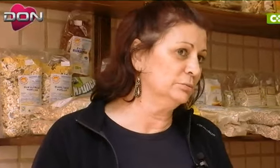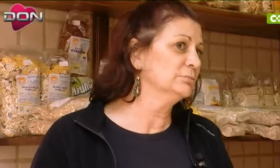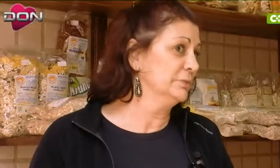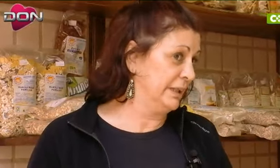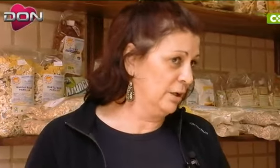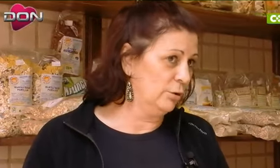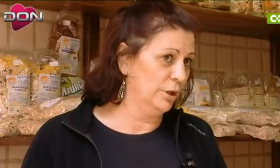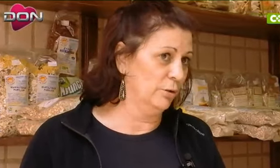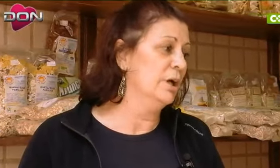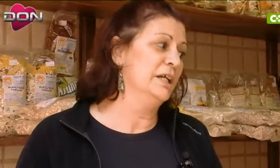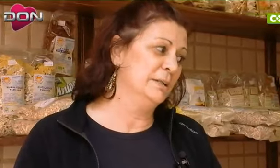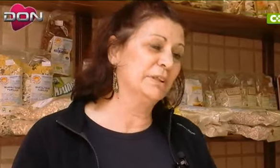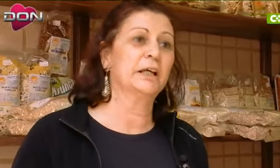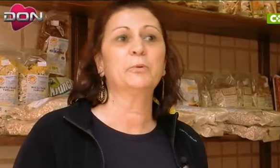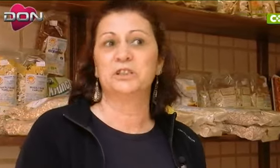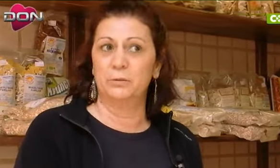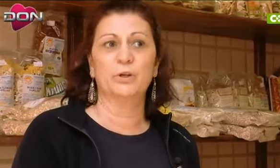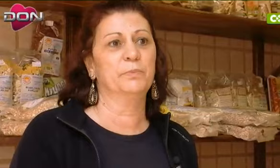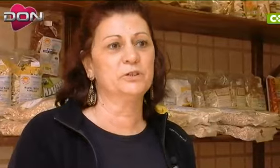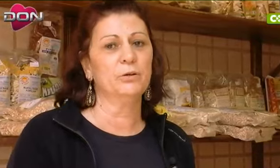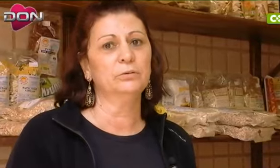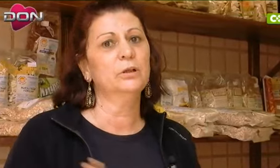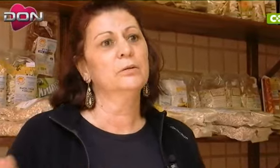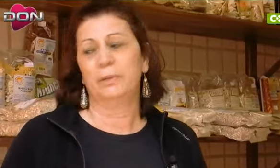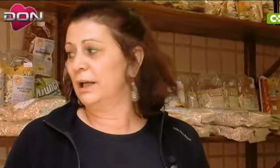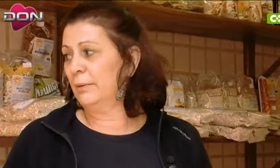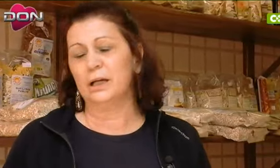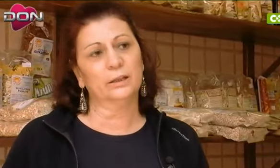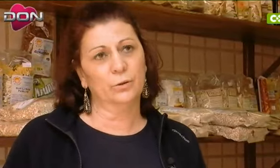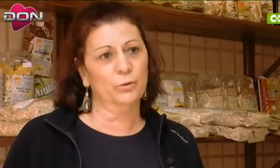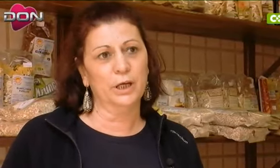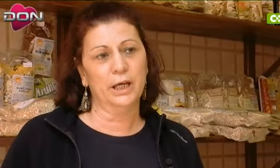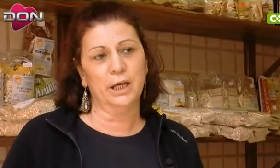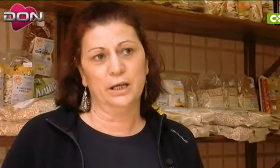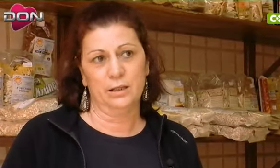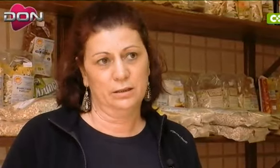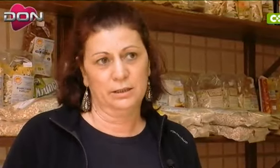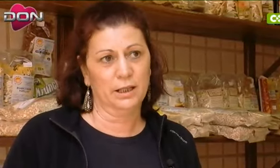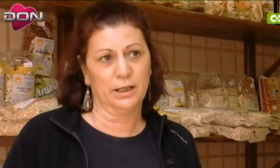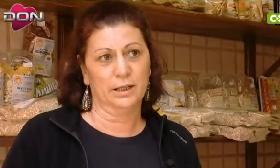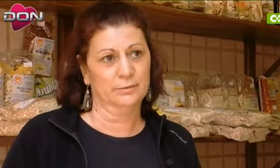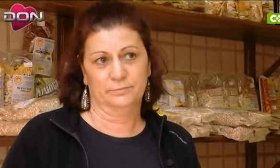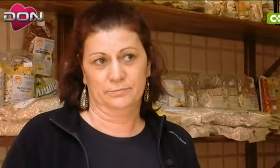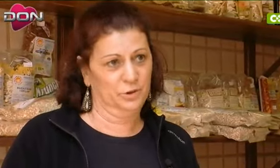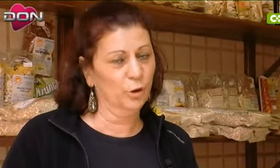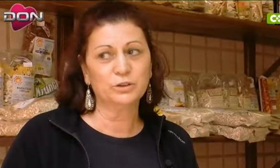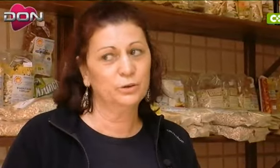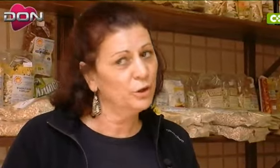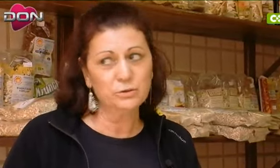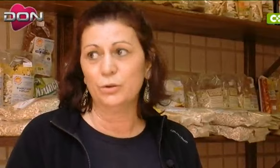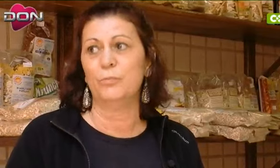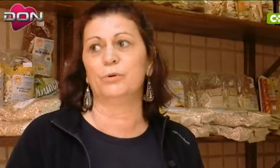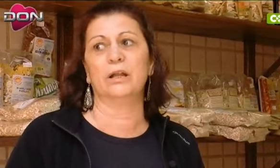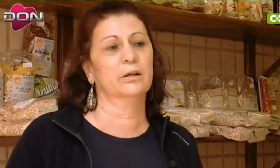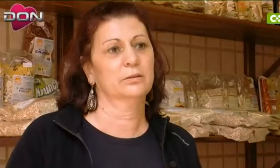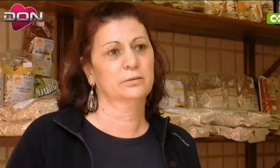circulación, que es ecológico. Y siempre está aquí porque si te viene una inspección, para que vean que todo está en regla. Si no